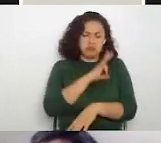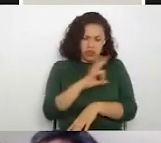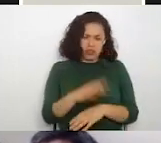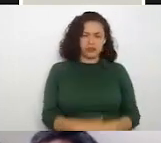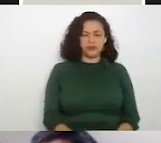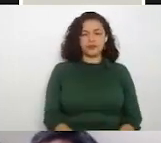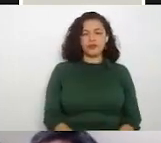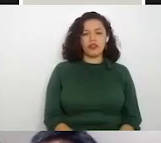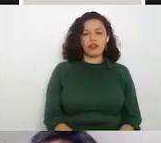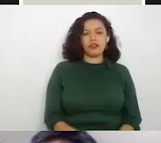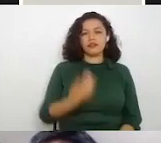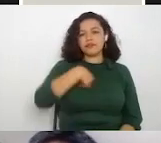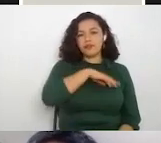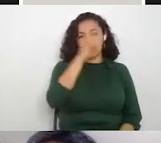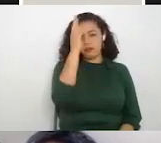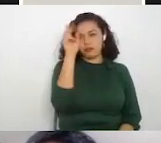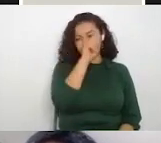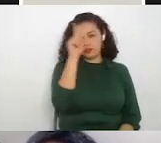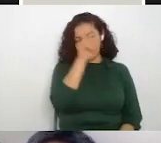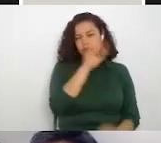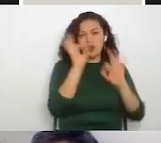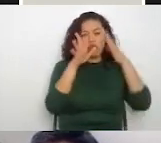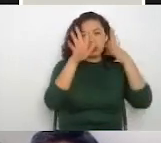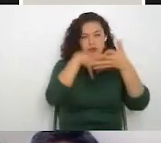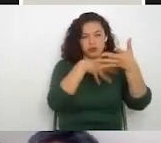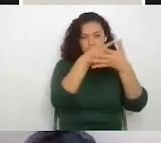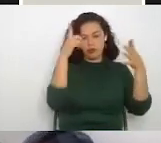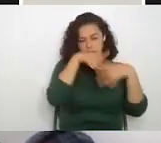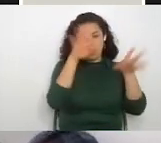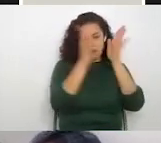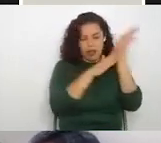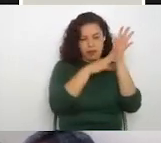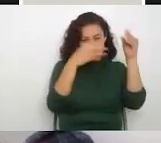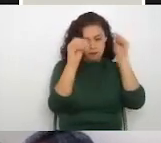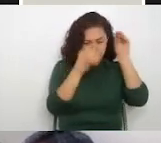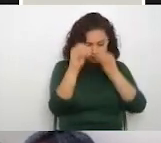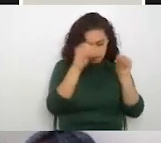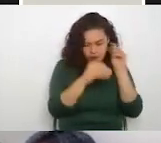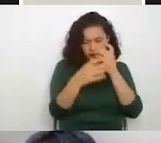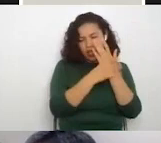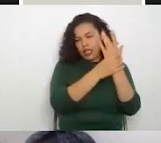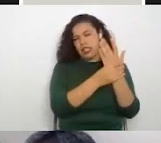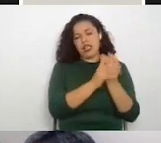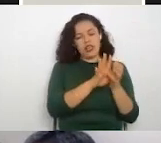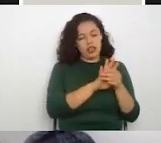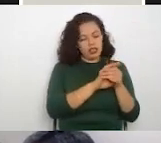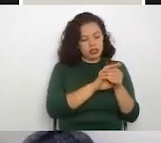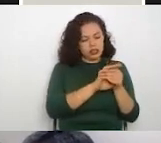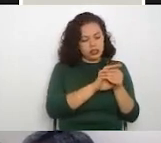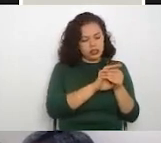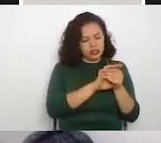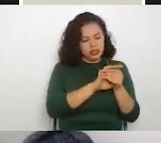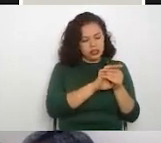muy recomendable establecer un formato para la elaboración de los documentos que establezca pues la parte de imagen, ¿no?